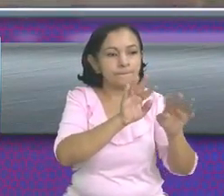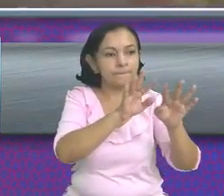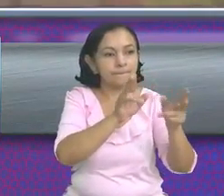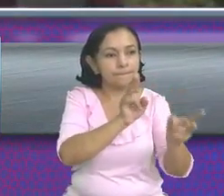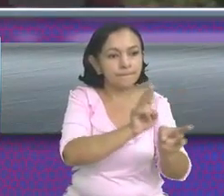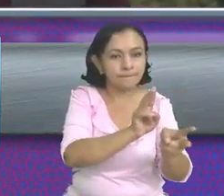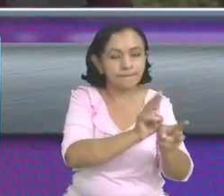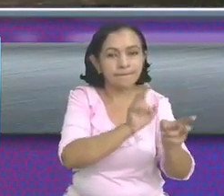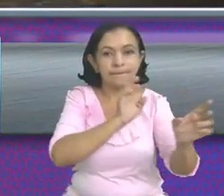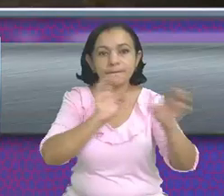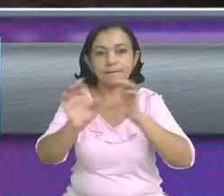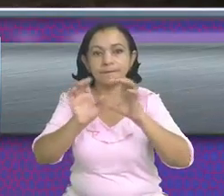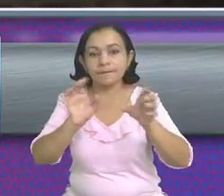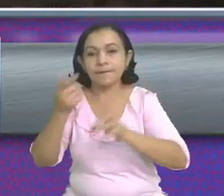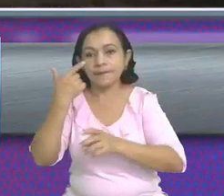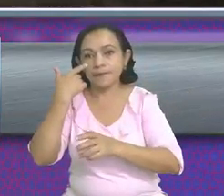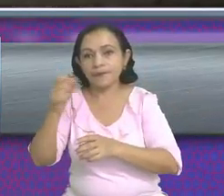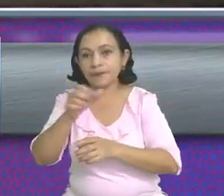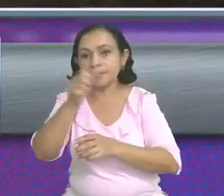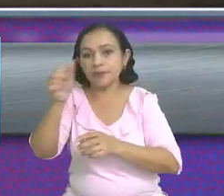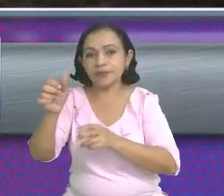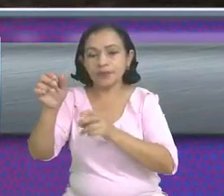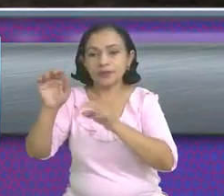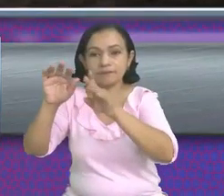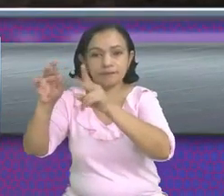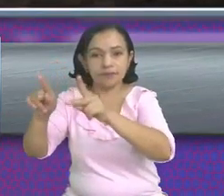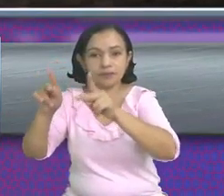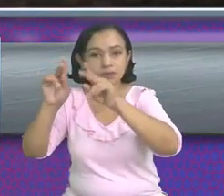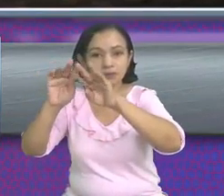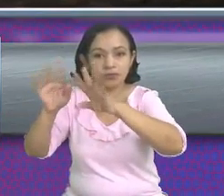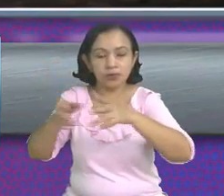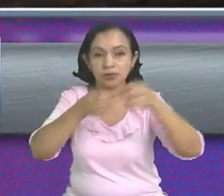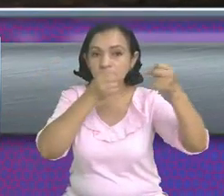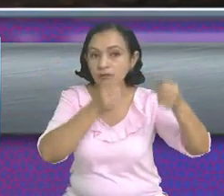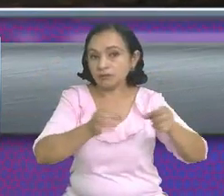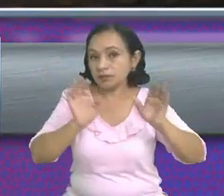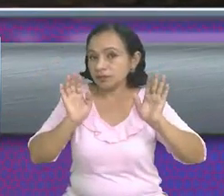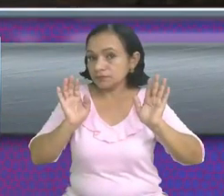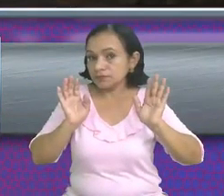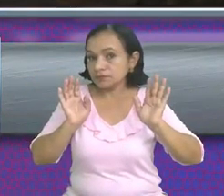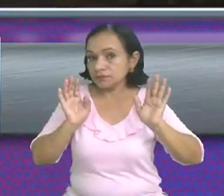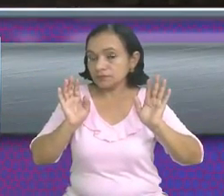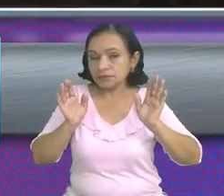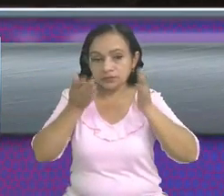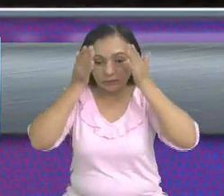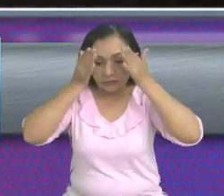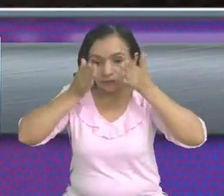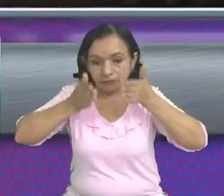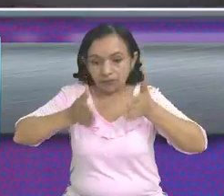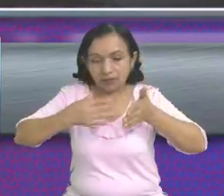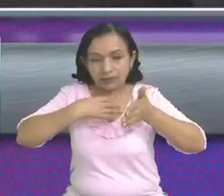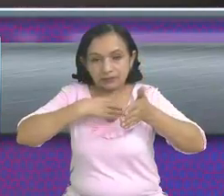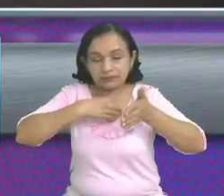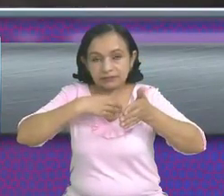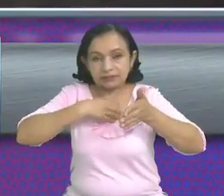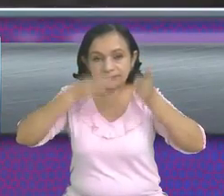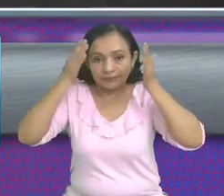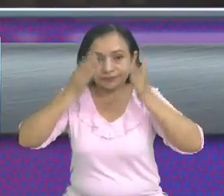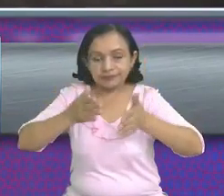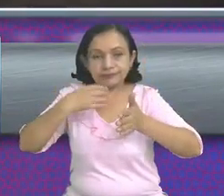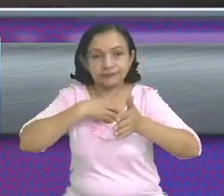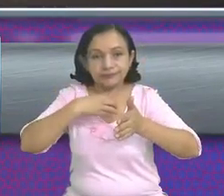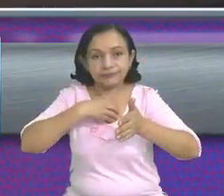de comunicación, de reconocimiento con otro par, mujer o varón, y se enfoque solamente en su